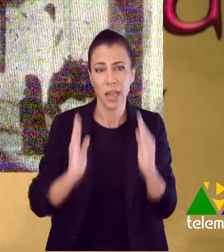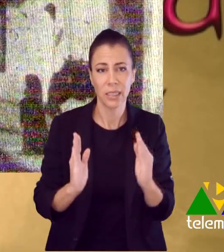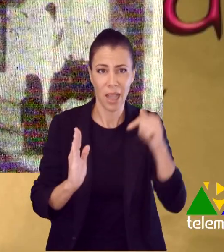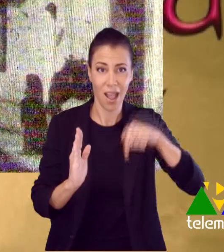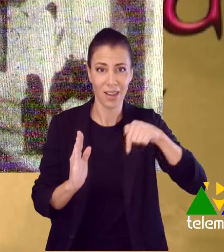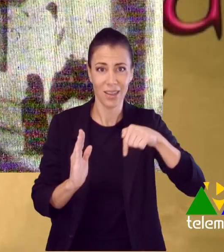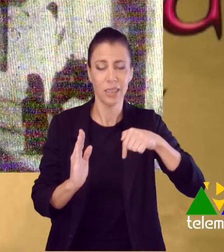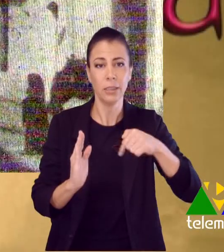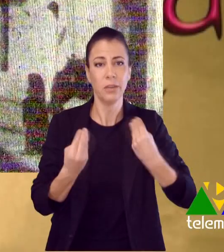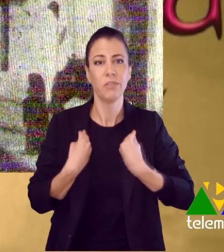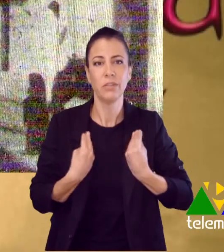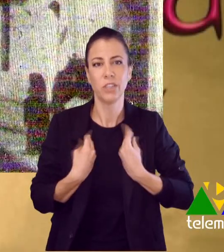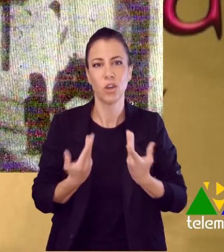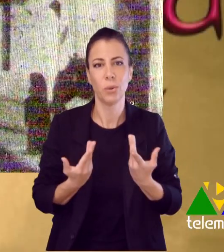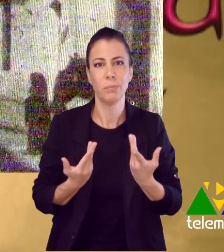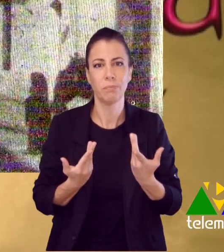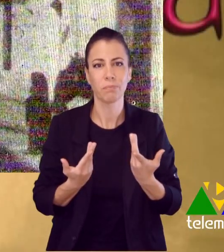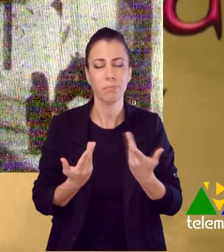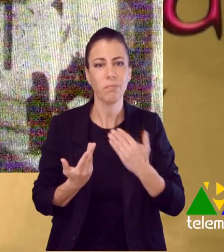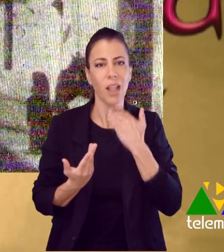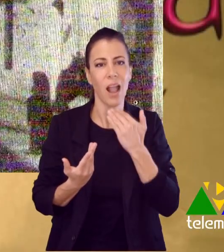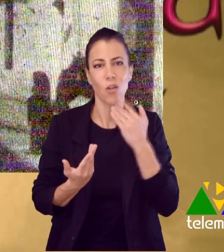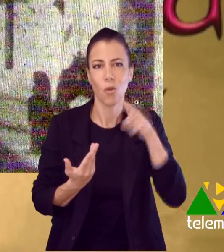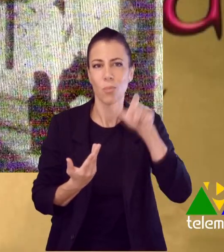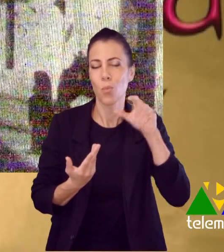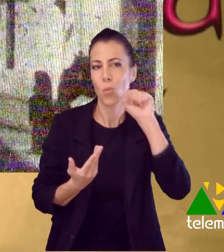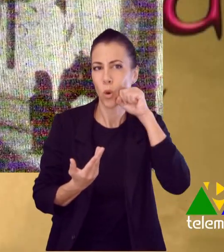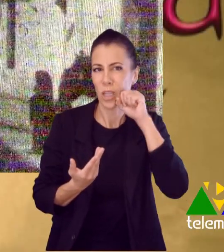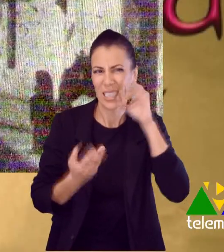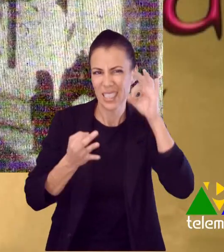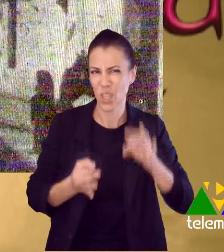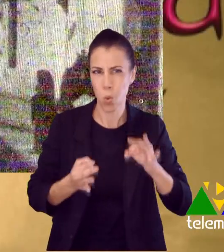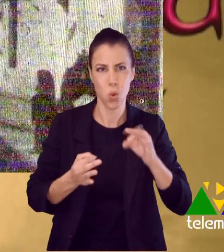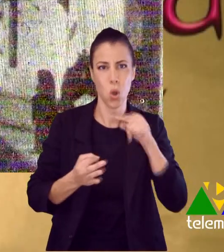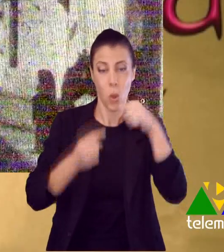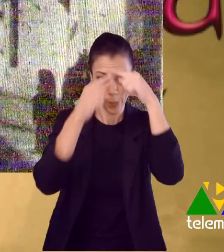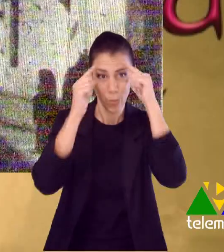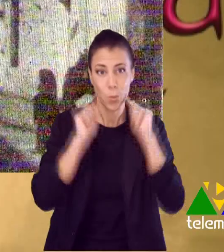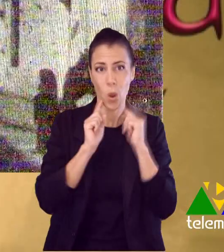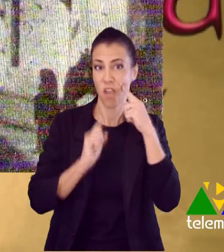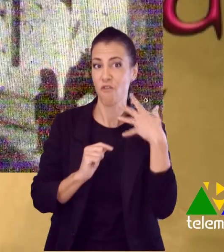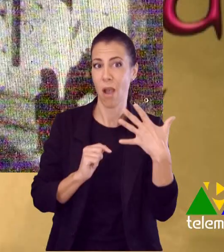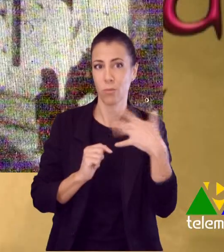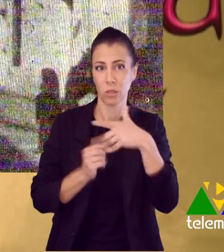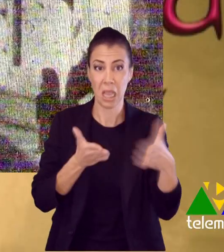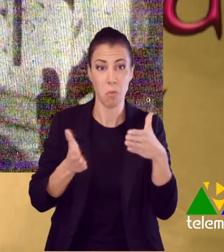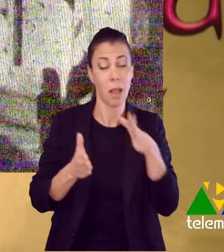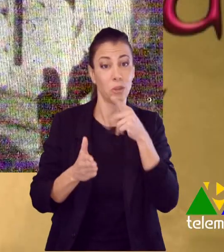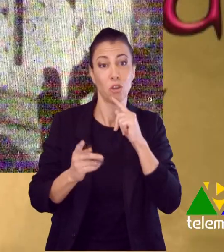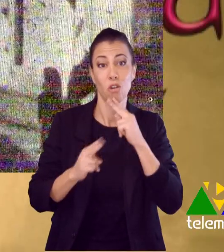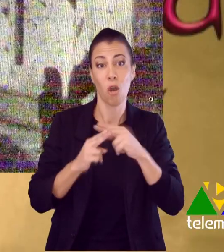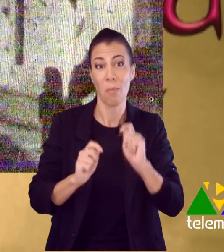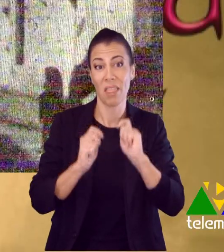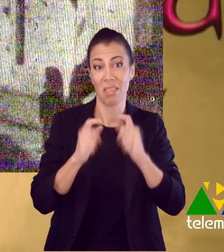de aquí vivió alguna motrileña que fue monja y que fue famosa en su época. No ha quedado el nombre, es muy curioso, pero